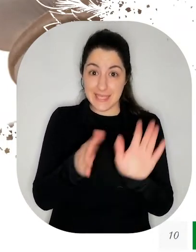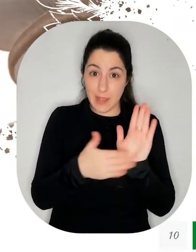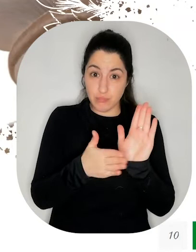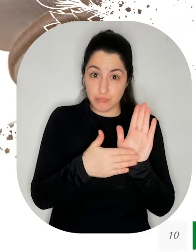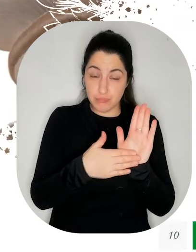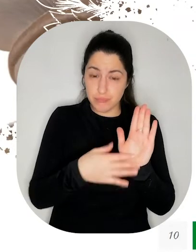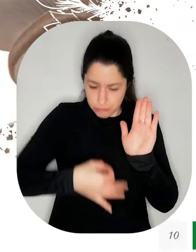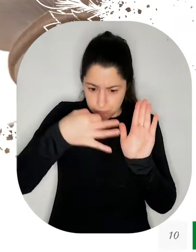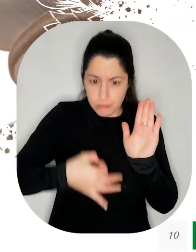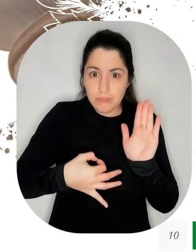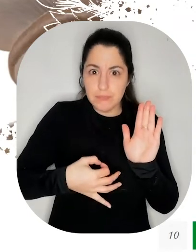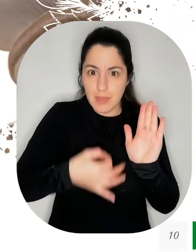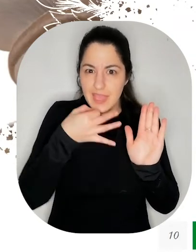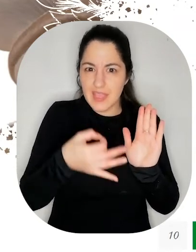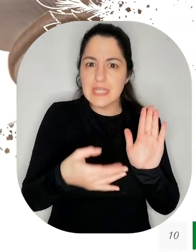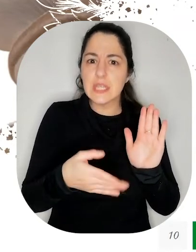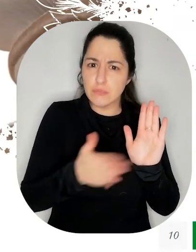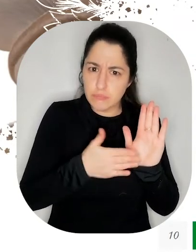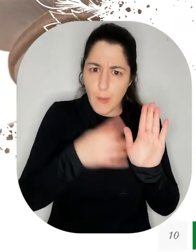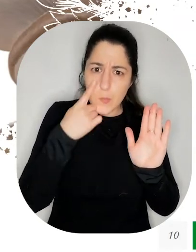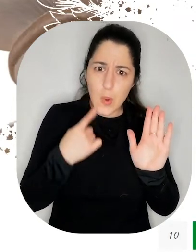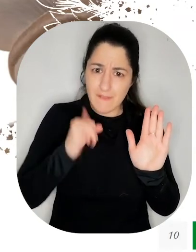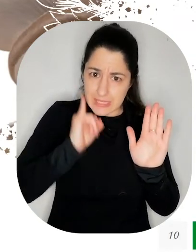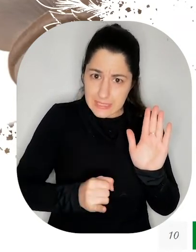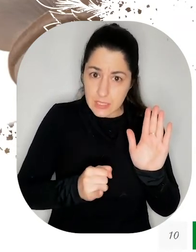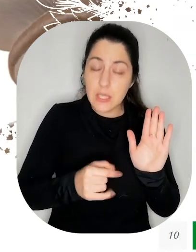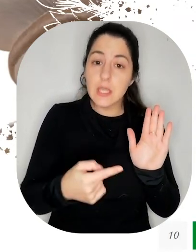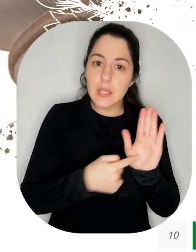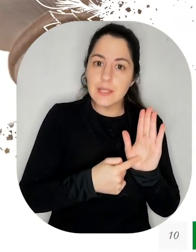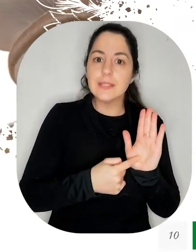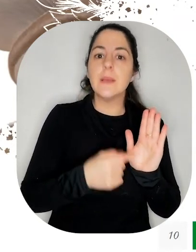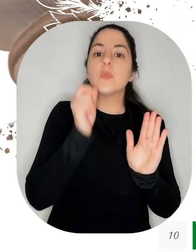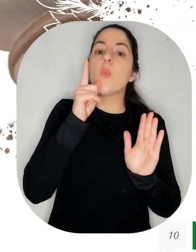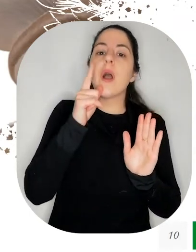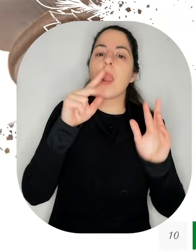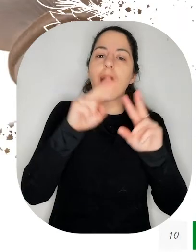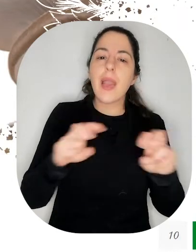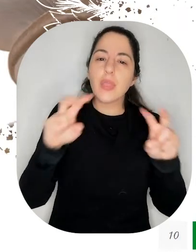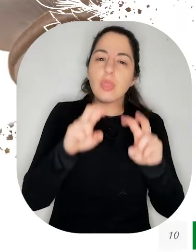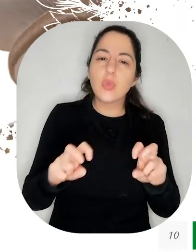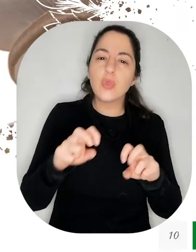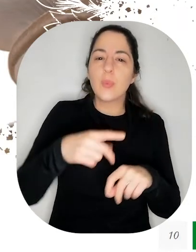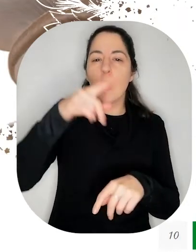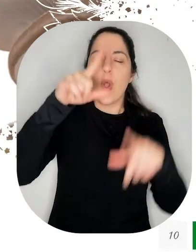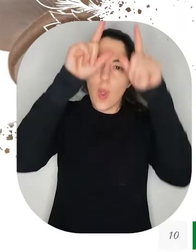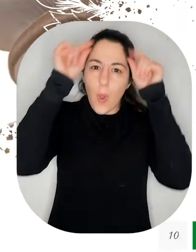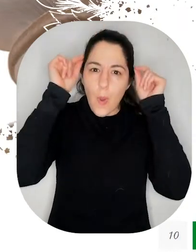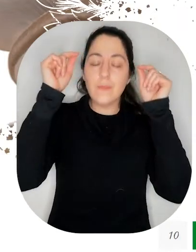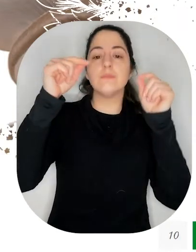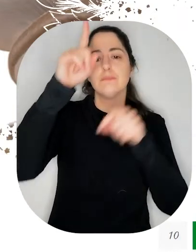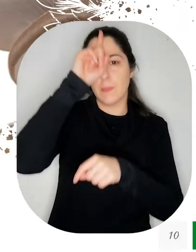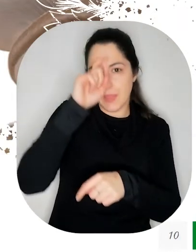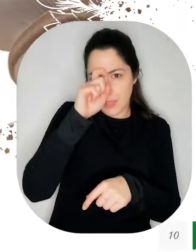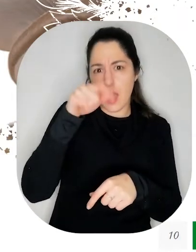llamamos medicina basada en evidencia, que es lo que nos permite decir si esto sirve con toda seguridad, son los estudios clínicos. Es decir,